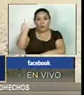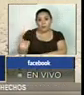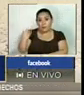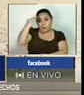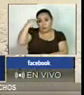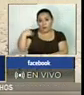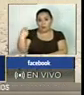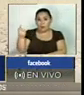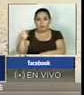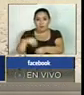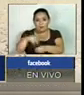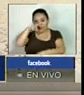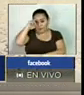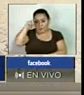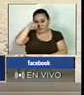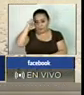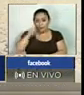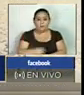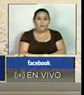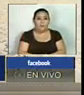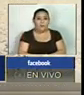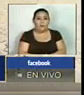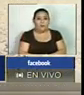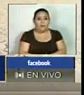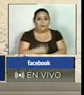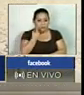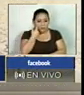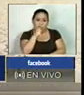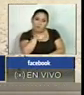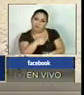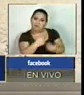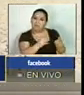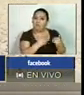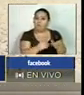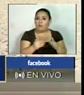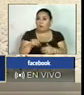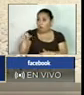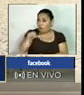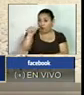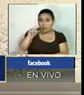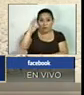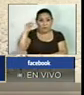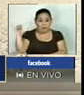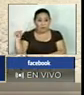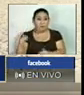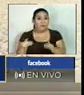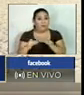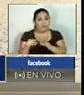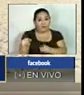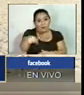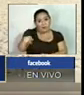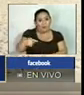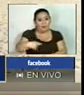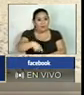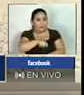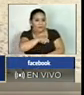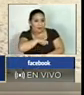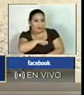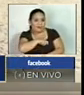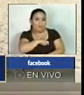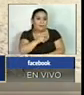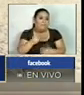Pues pienso que la situación aquí era diferente que en muchos otros países y en partes de España porque como las